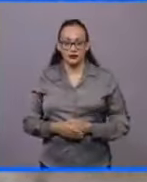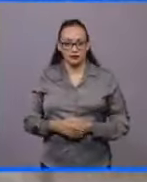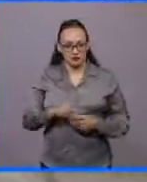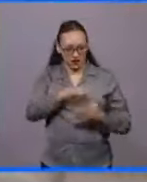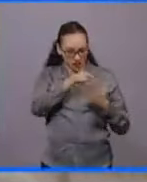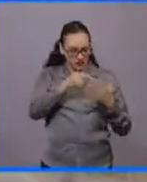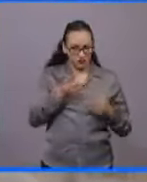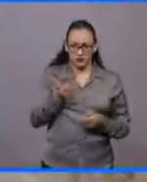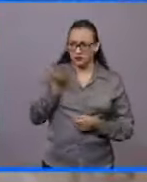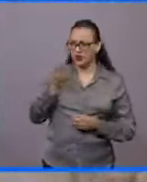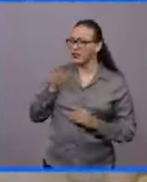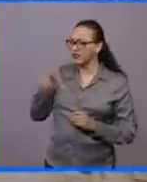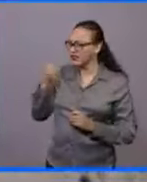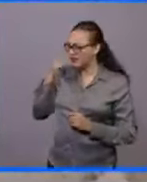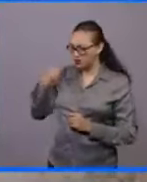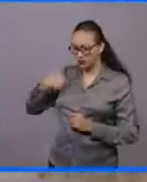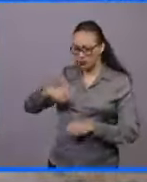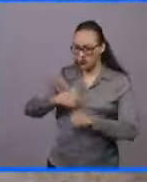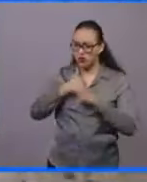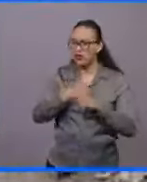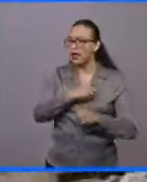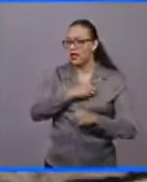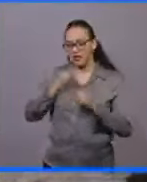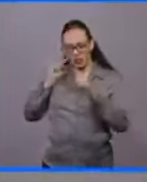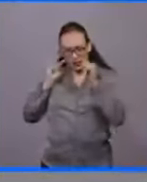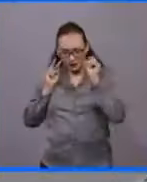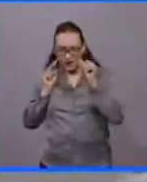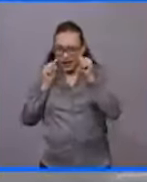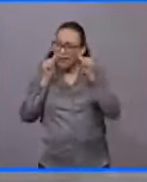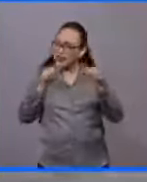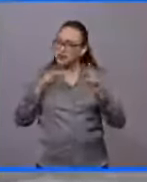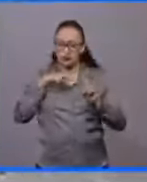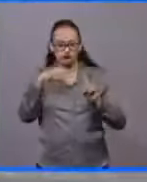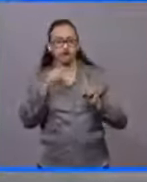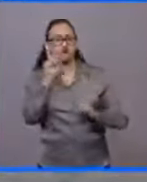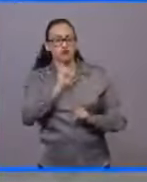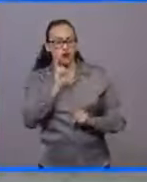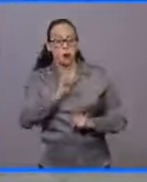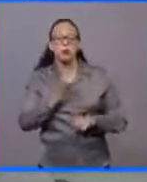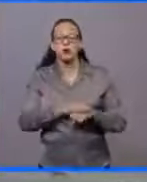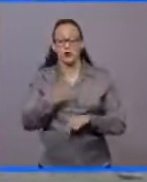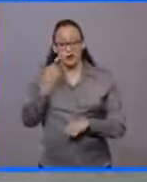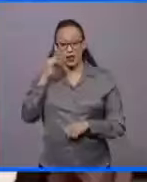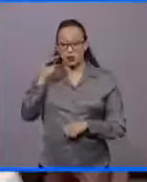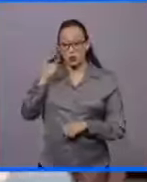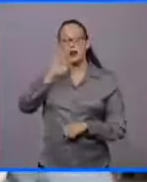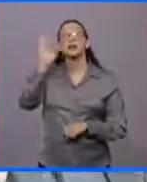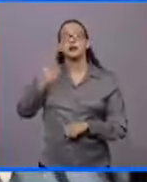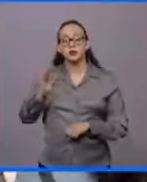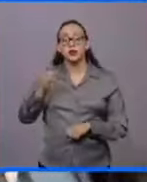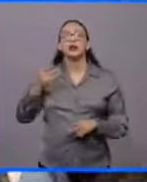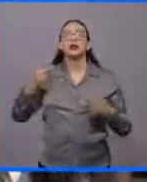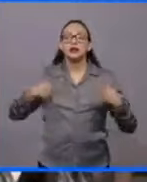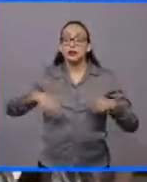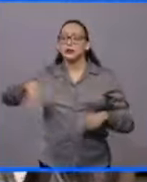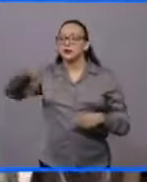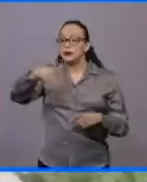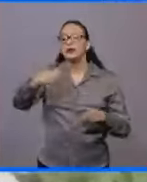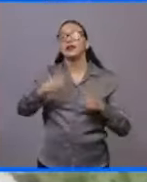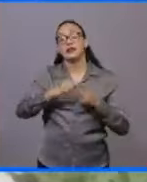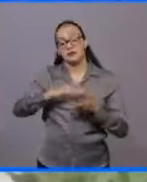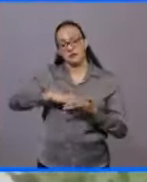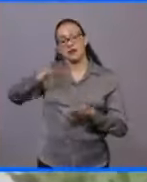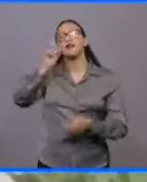exigieron observar este fenómeno con perspectiva de género, porque el 90% de quienes realizan las labores de